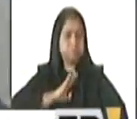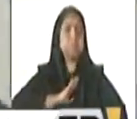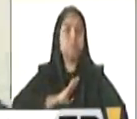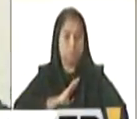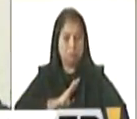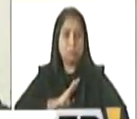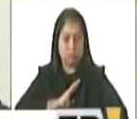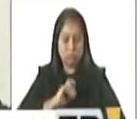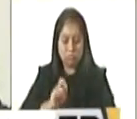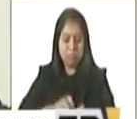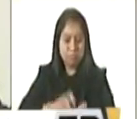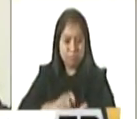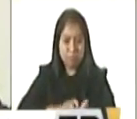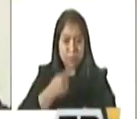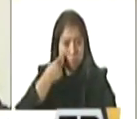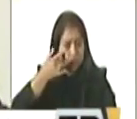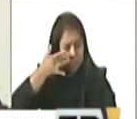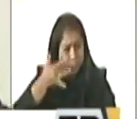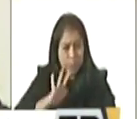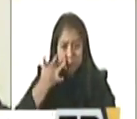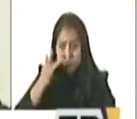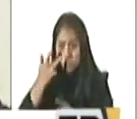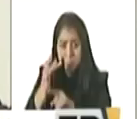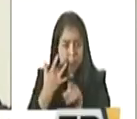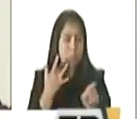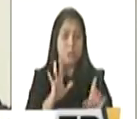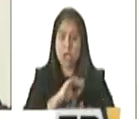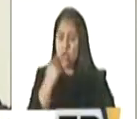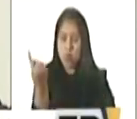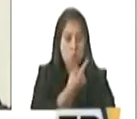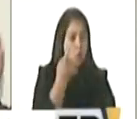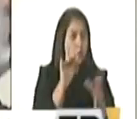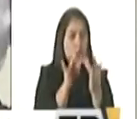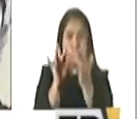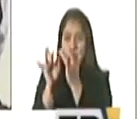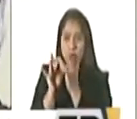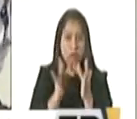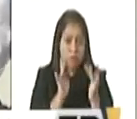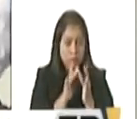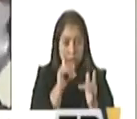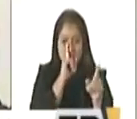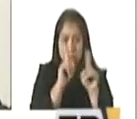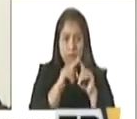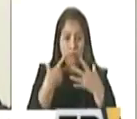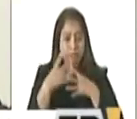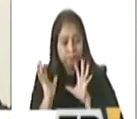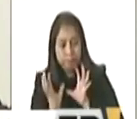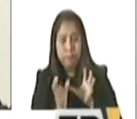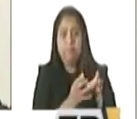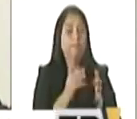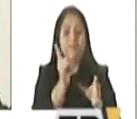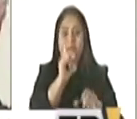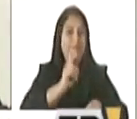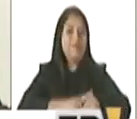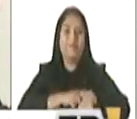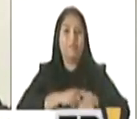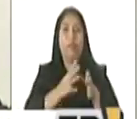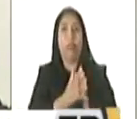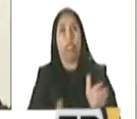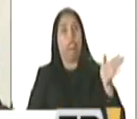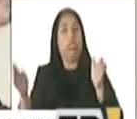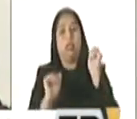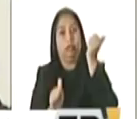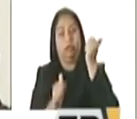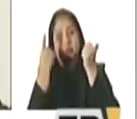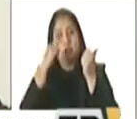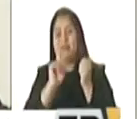para poder determinar todos los casos, todos los contactos, y las cuarentenas no sean tan largas de 15 días, sino